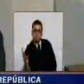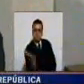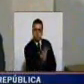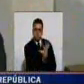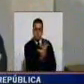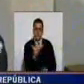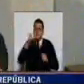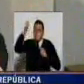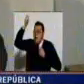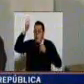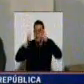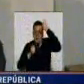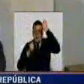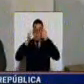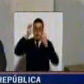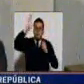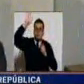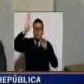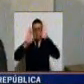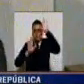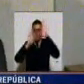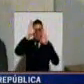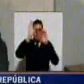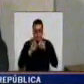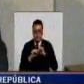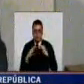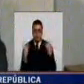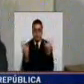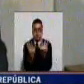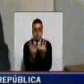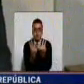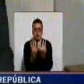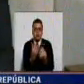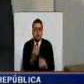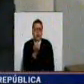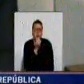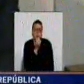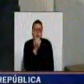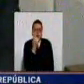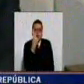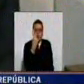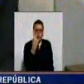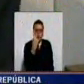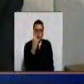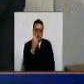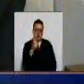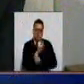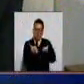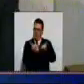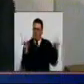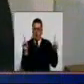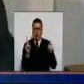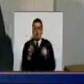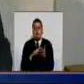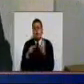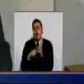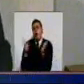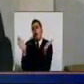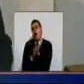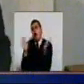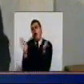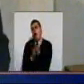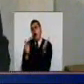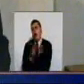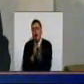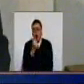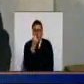lo que es una subasta. Entonces aquí se inventaron, el doctor Cárdenas y el presidente Santos se inventan la subasta de uno y hay que aplaudirles su